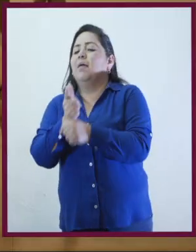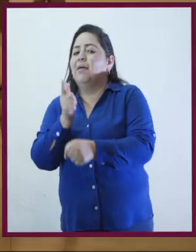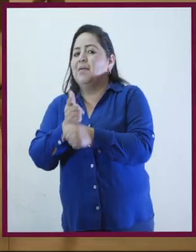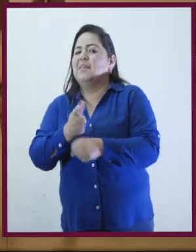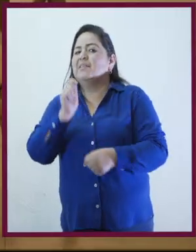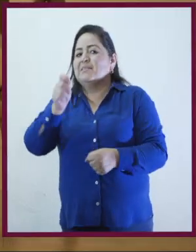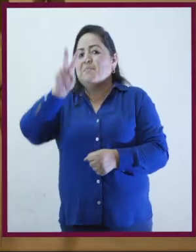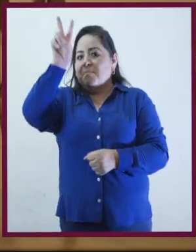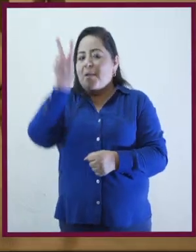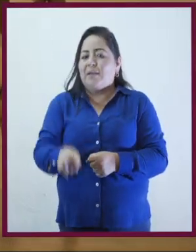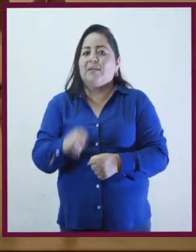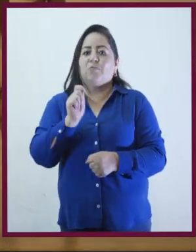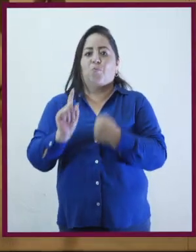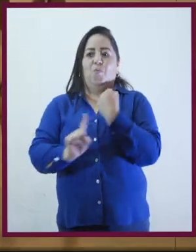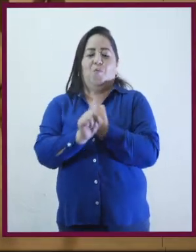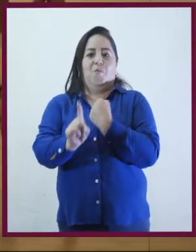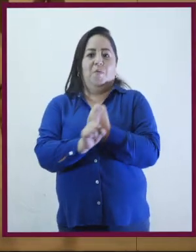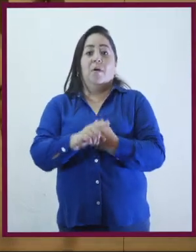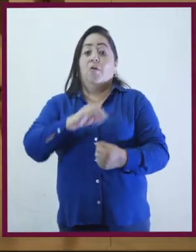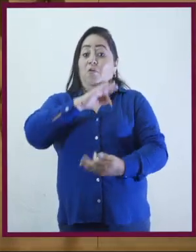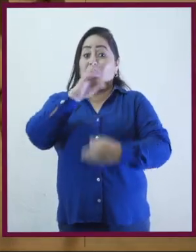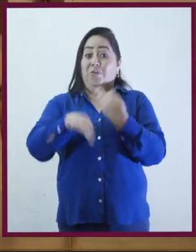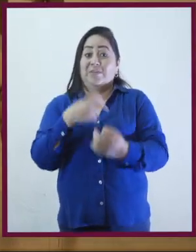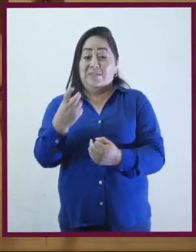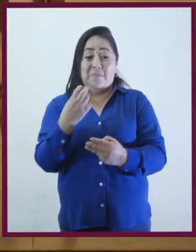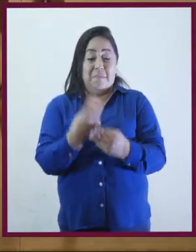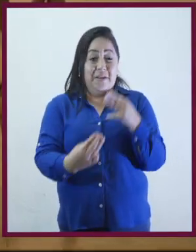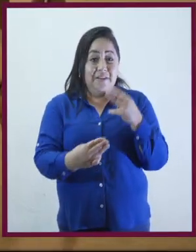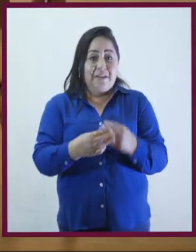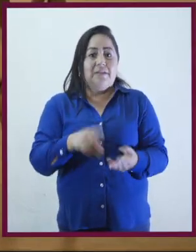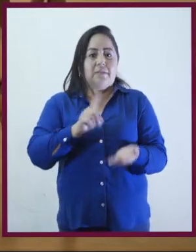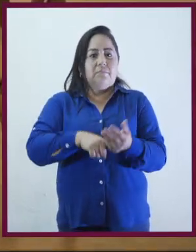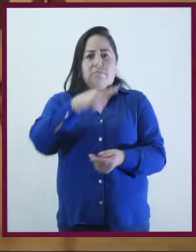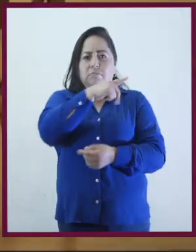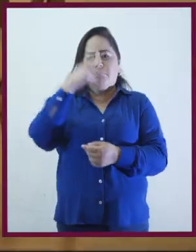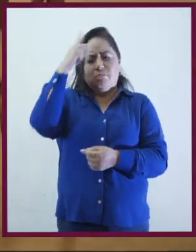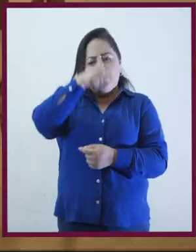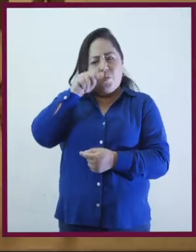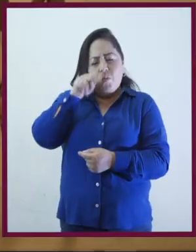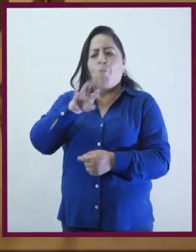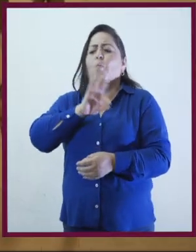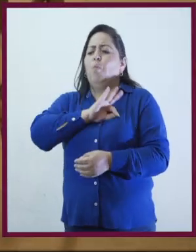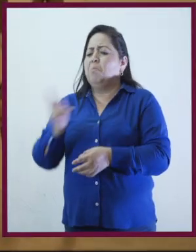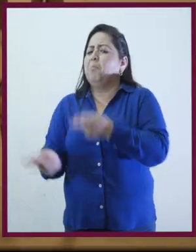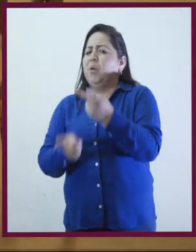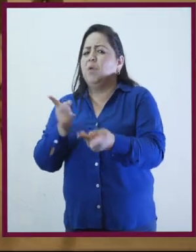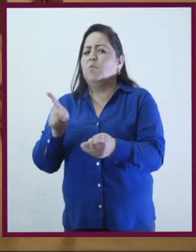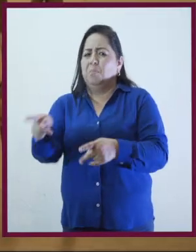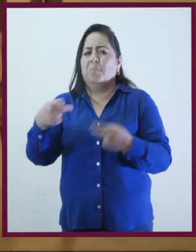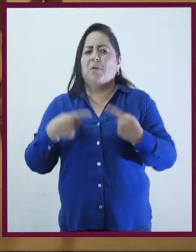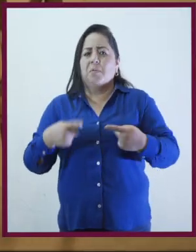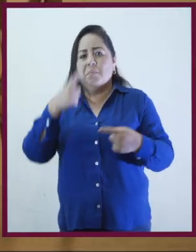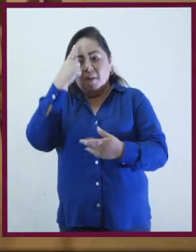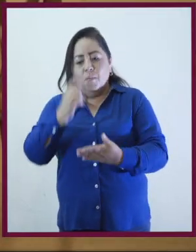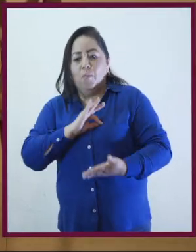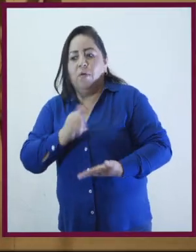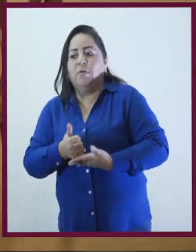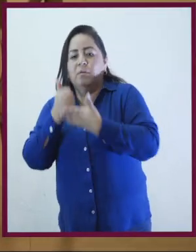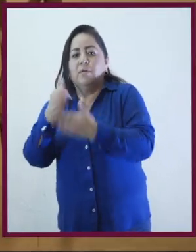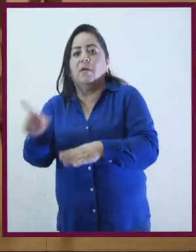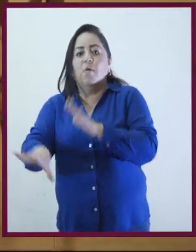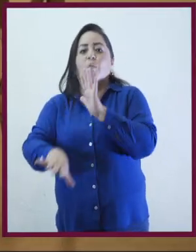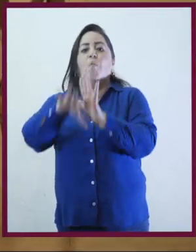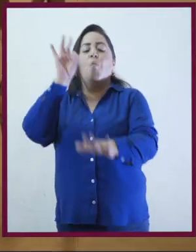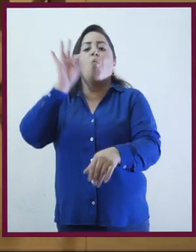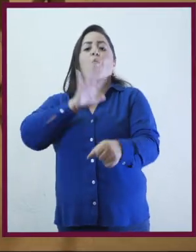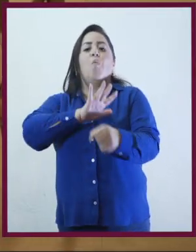el verdadero problema. Con todo este material, el psicoanalista puede preguntarle cosas al paciente para ayudar a que